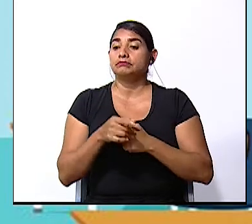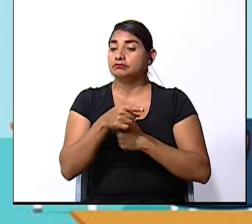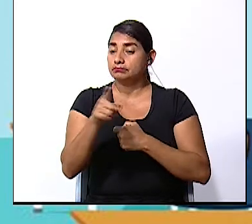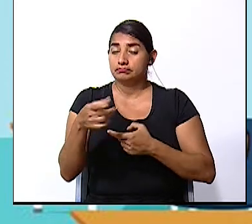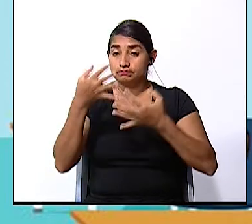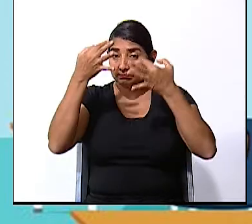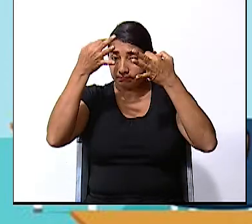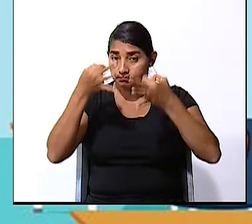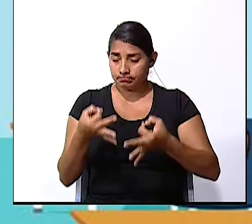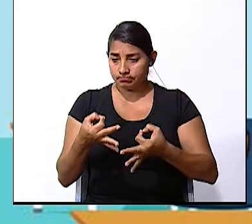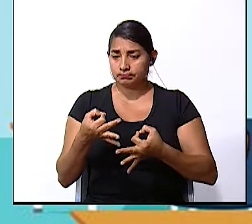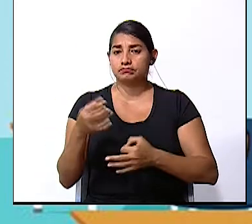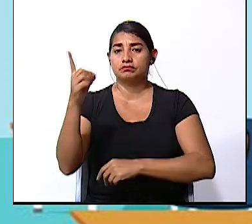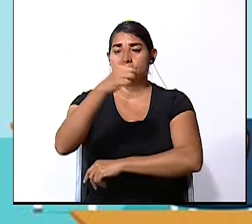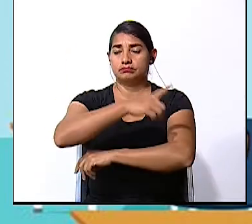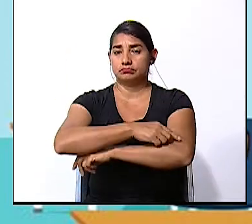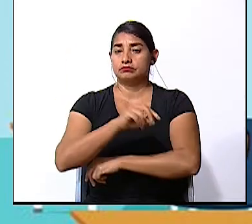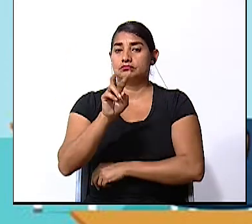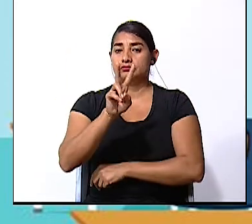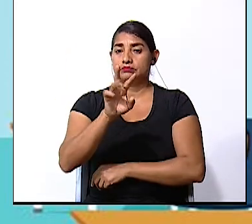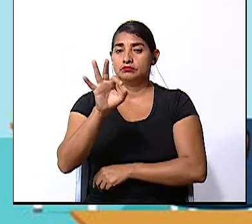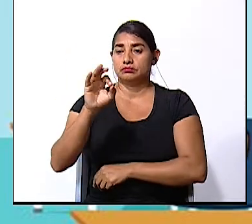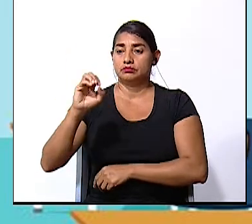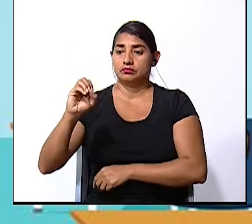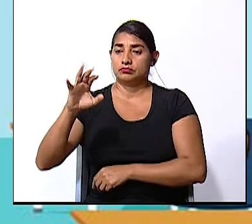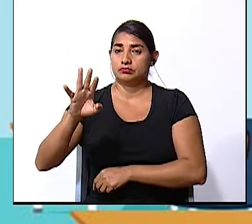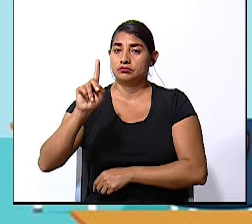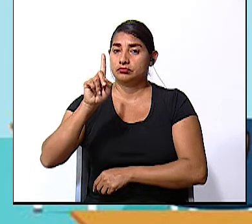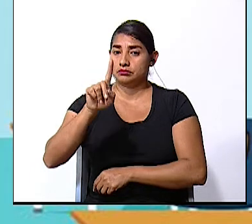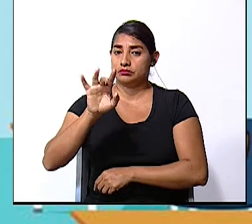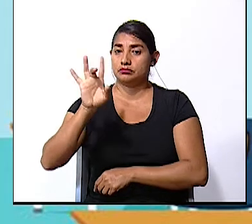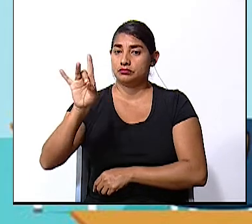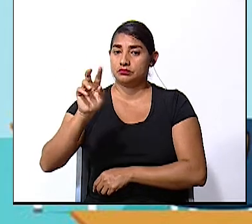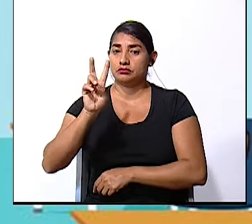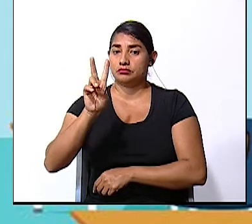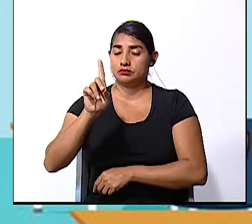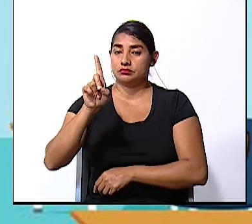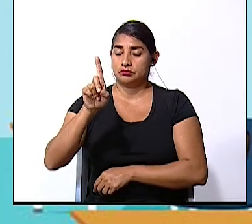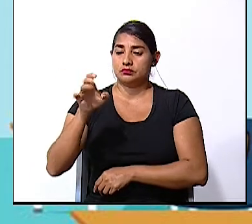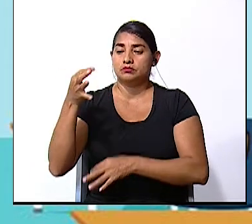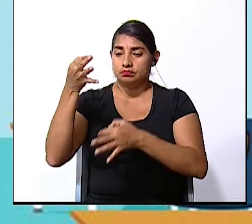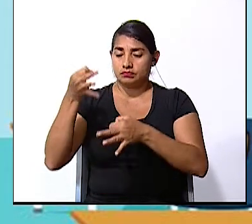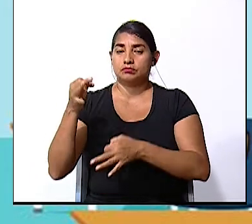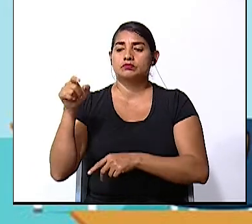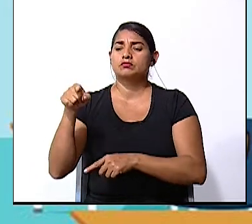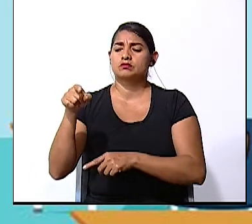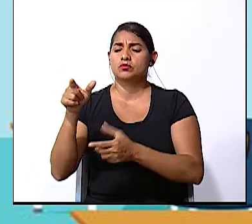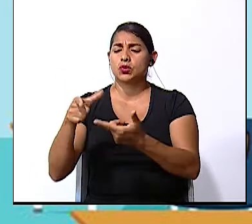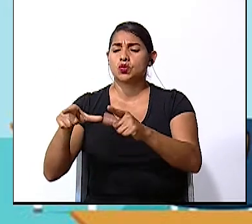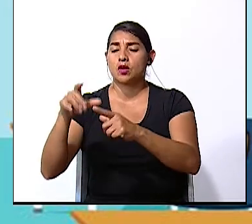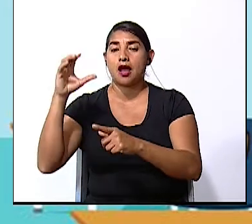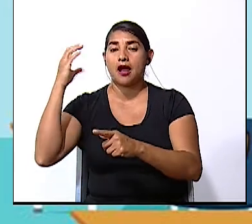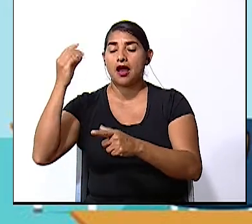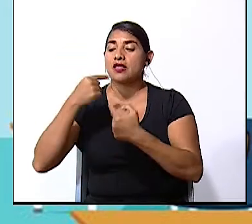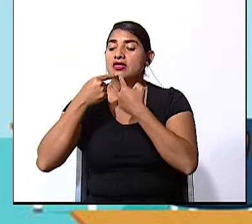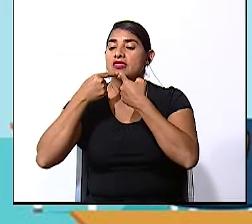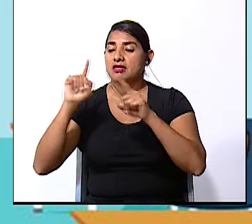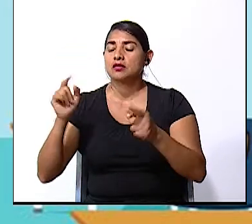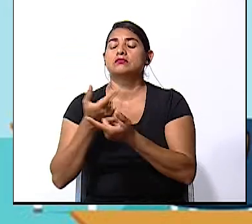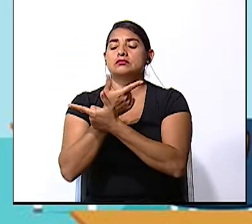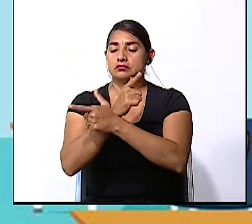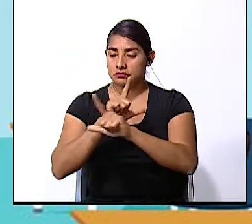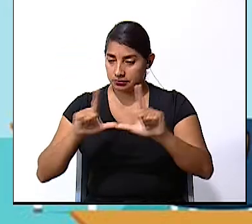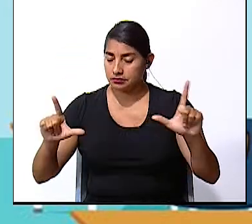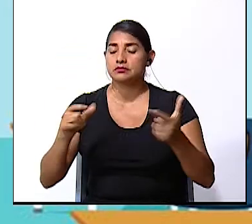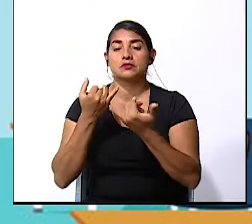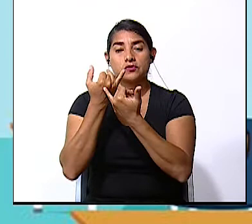decidirse un 29 de octubre de 1821 en Cartago declarar la independencia